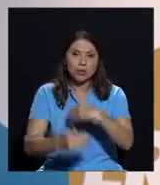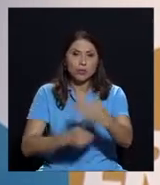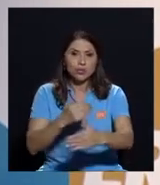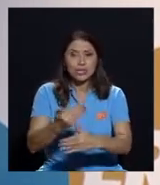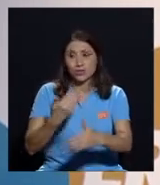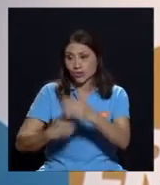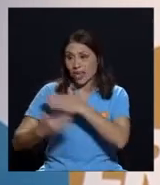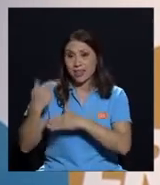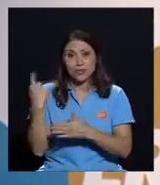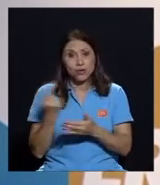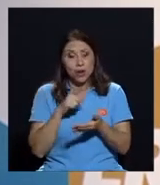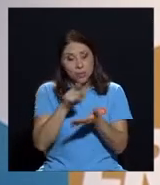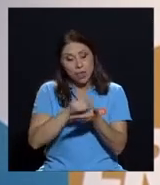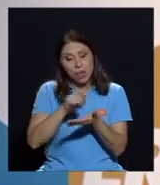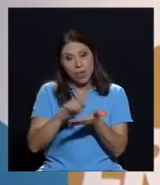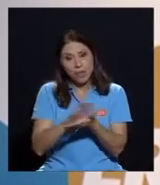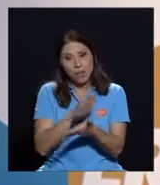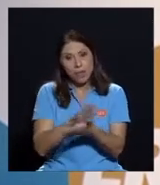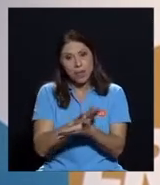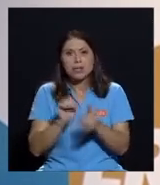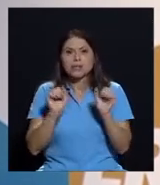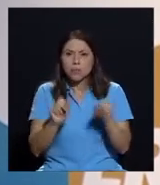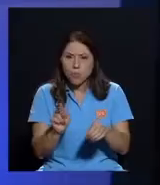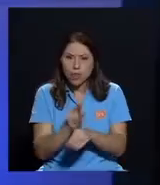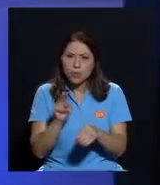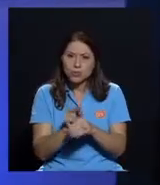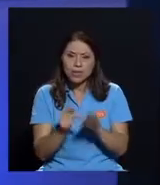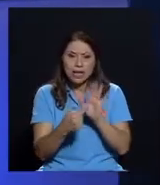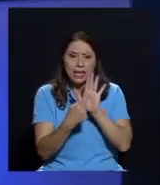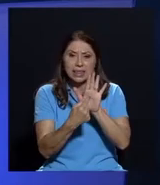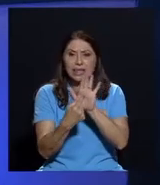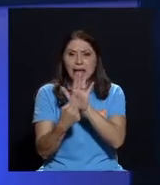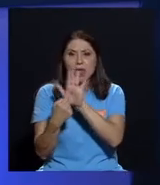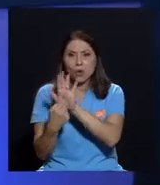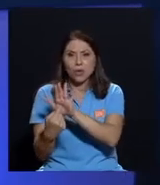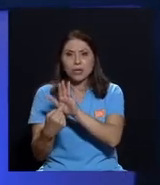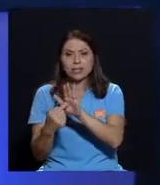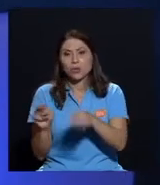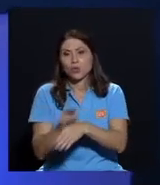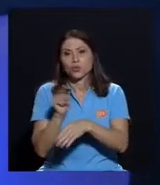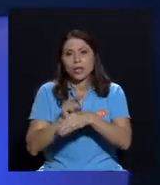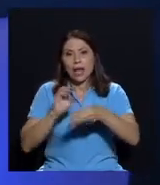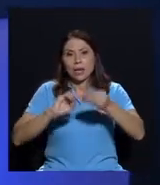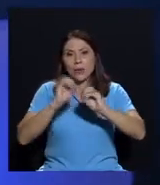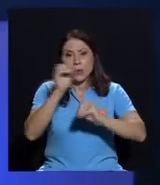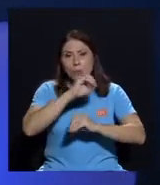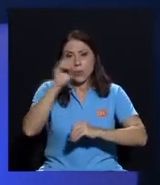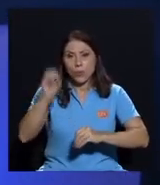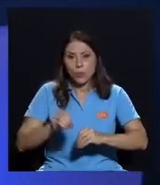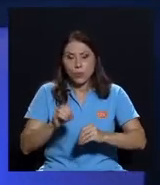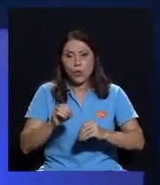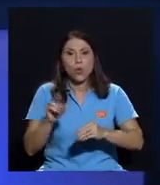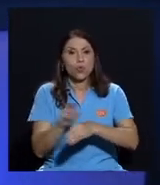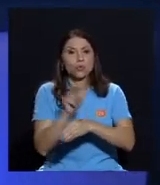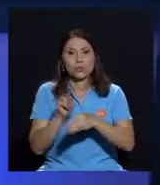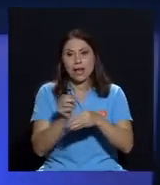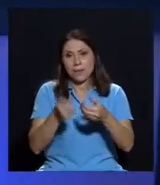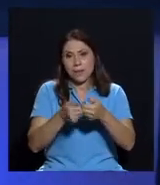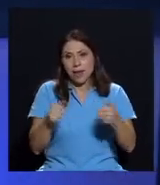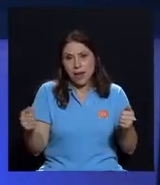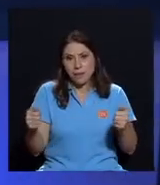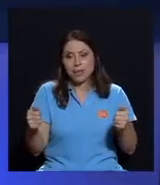demuestra que se puede usar indicadores usar mapas usar bases de datos